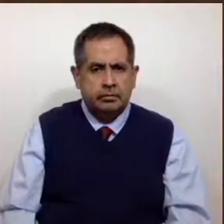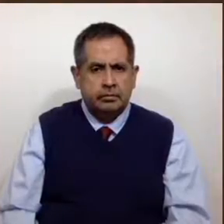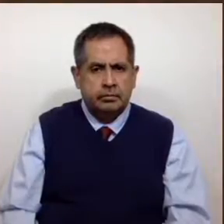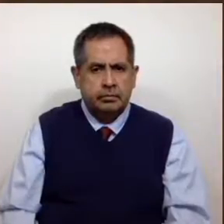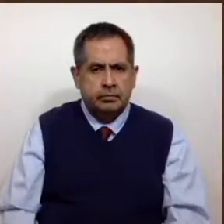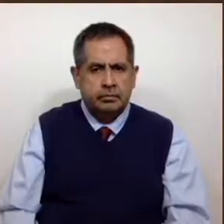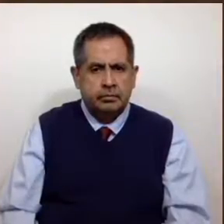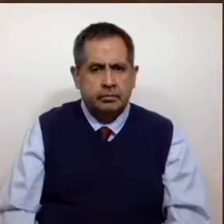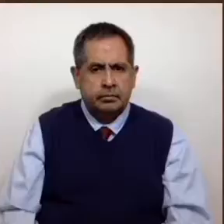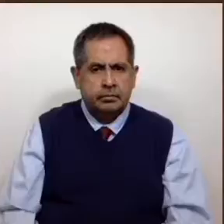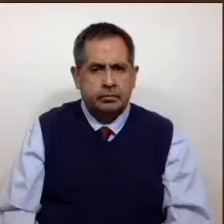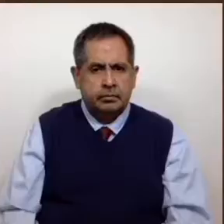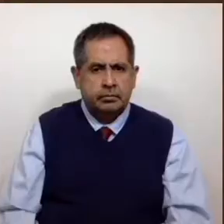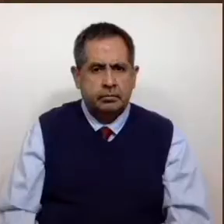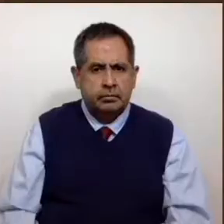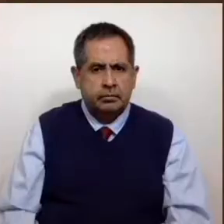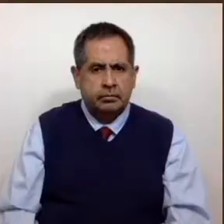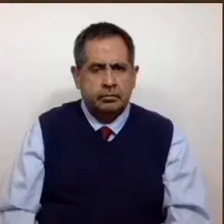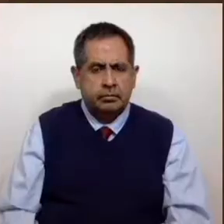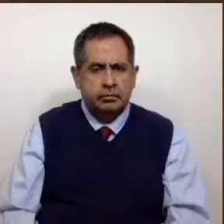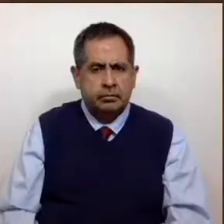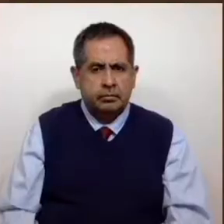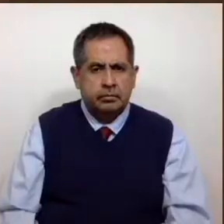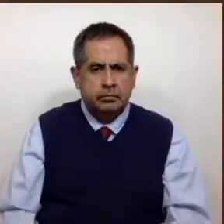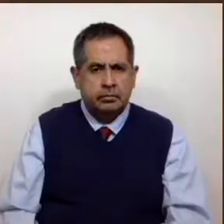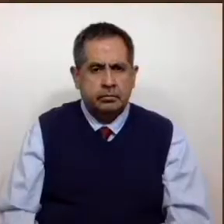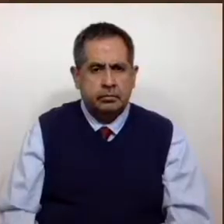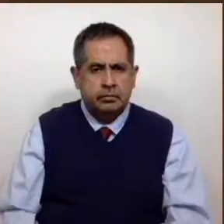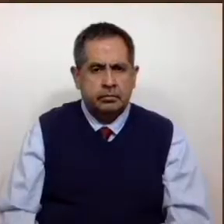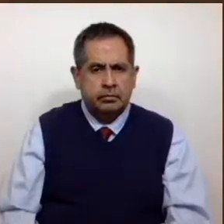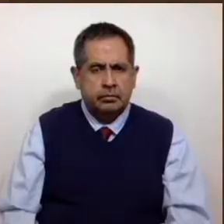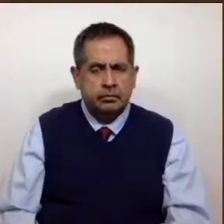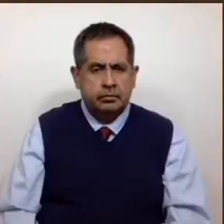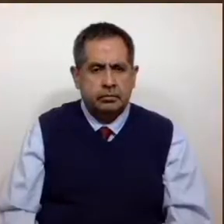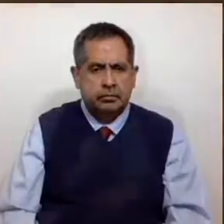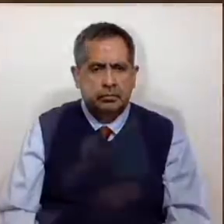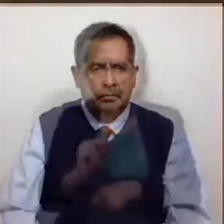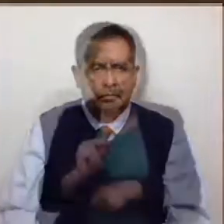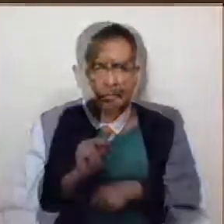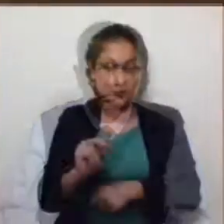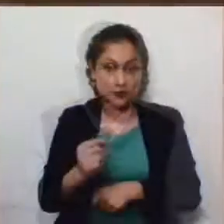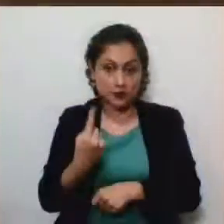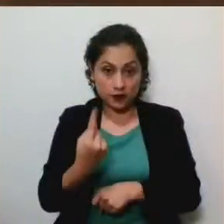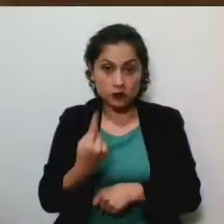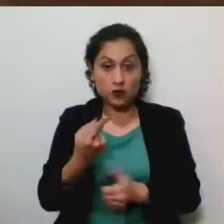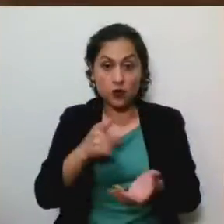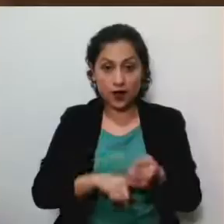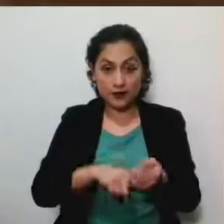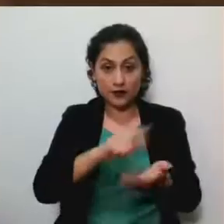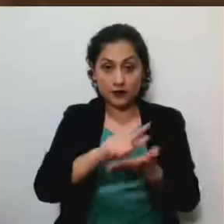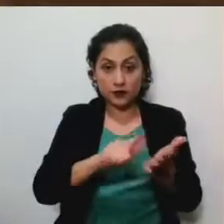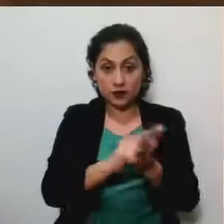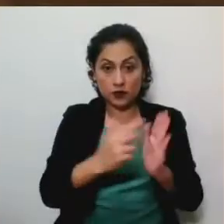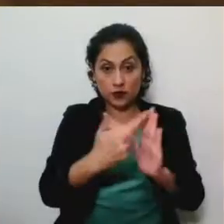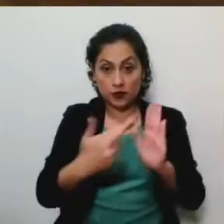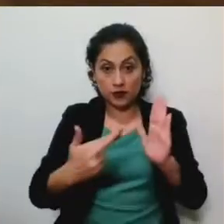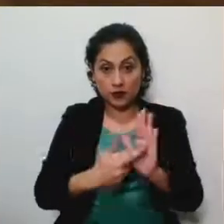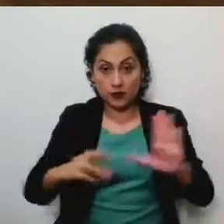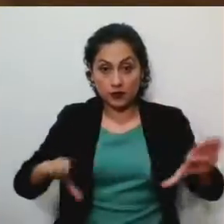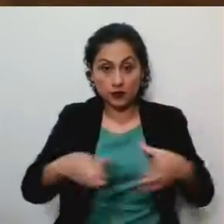primera, 78, 79 y 81, de la Ley Orgánica del Poder Legislativo del Estado Libre y Soberano de